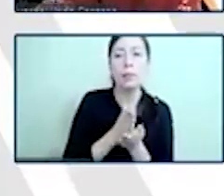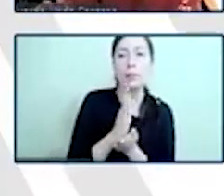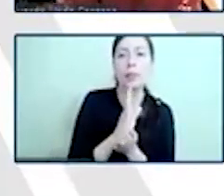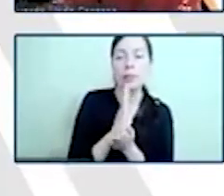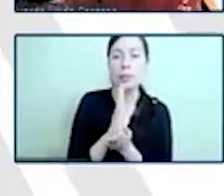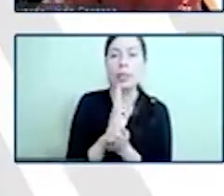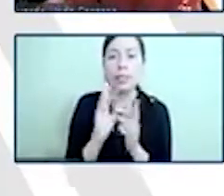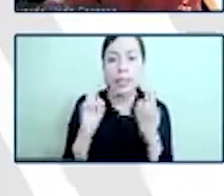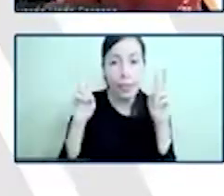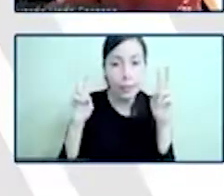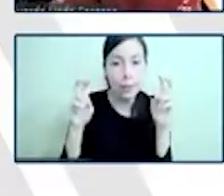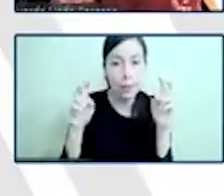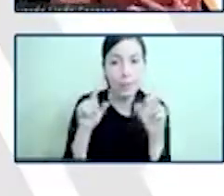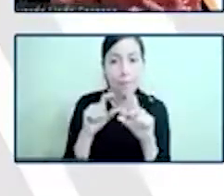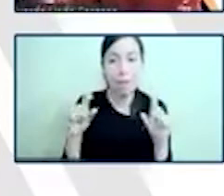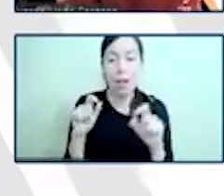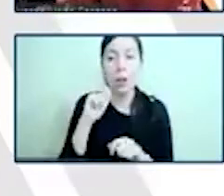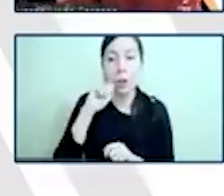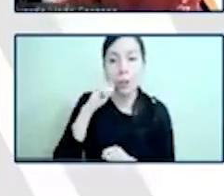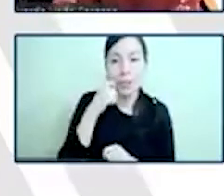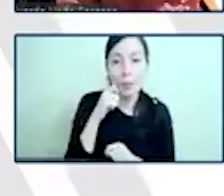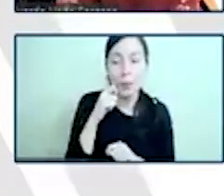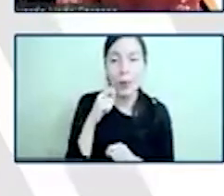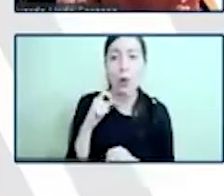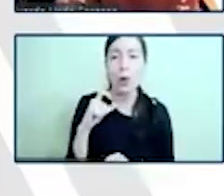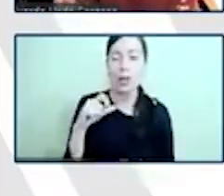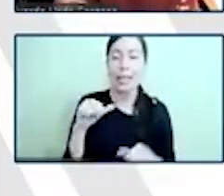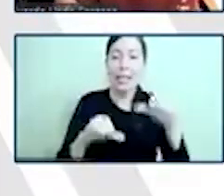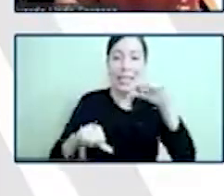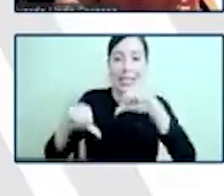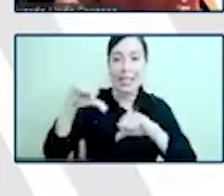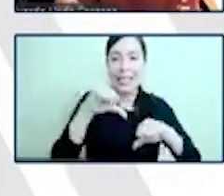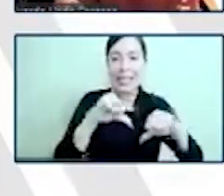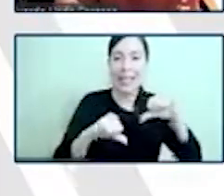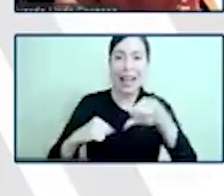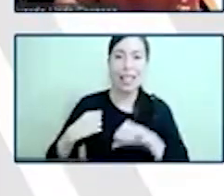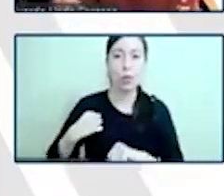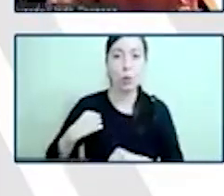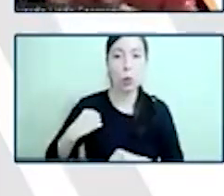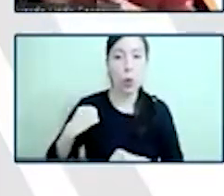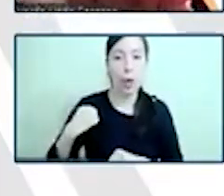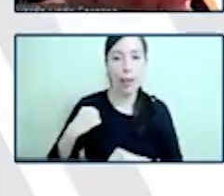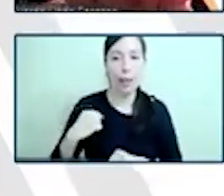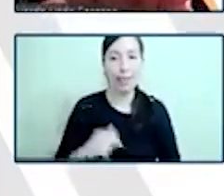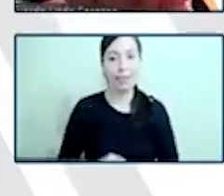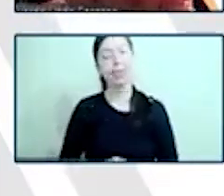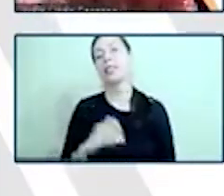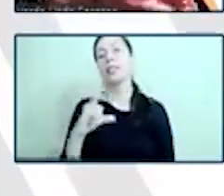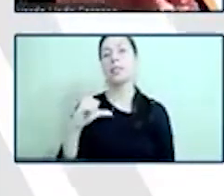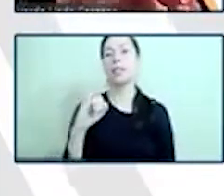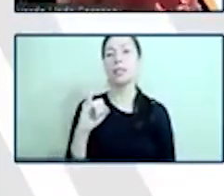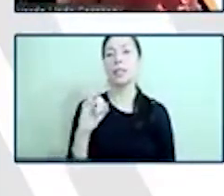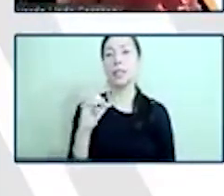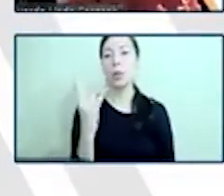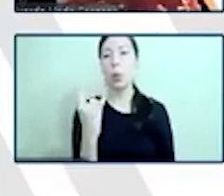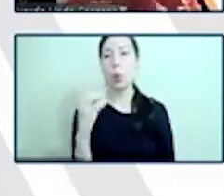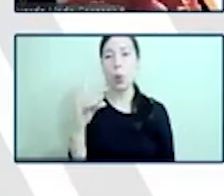acuñar modernamente este concepto de ciencia ciudadana, es decir, esta colaboración de las comunidades profesionales